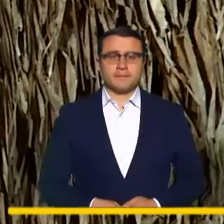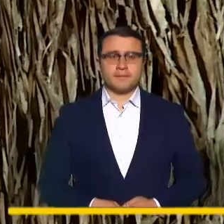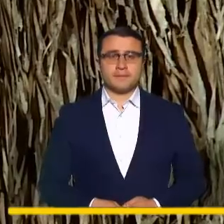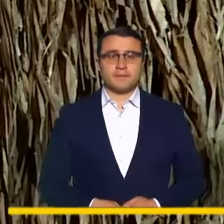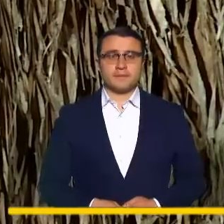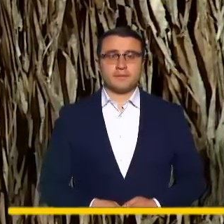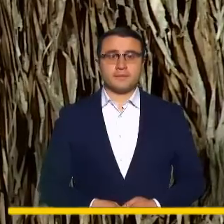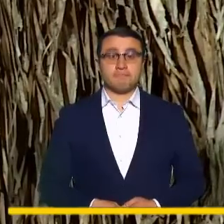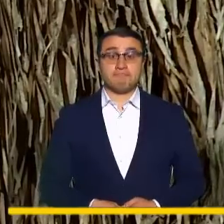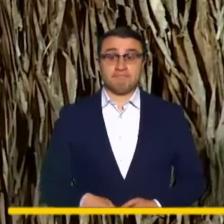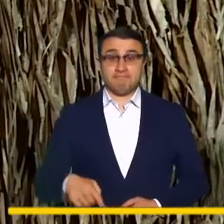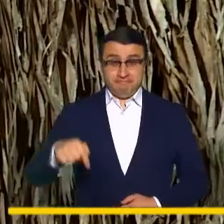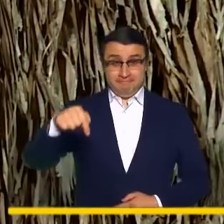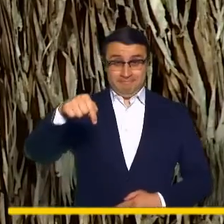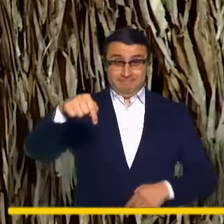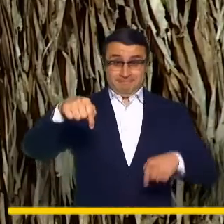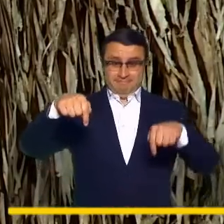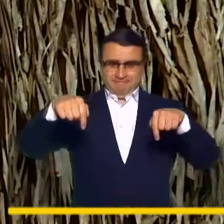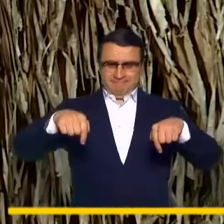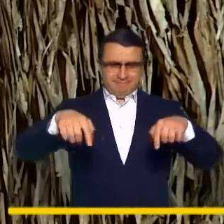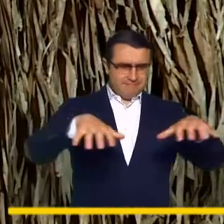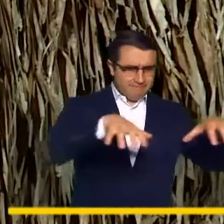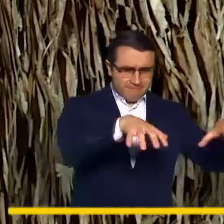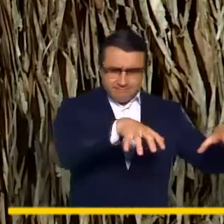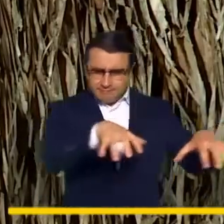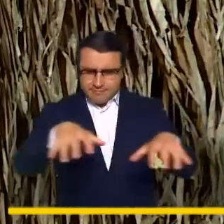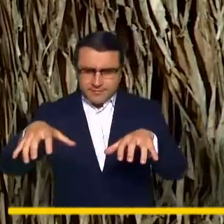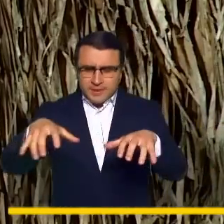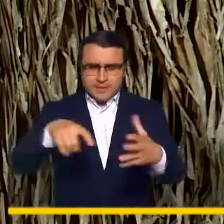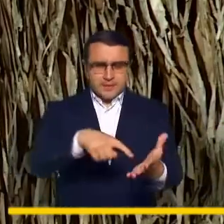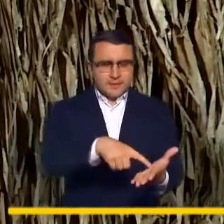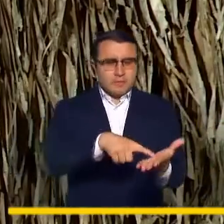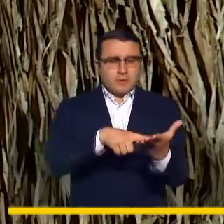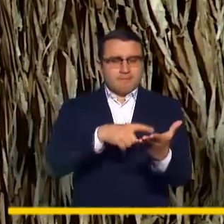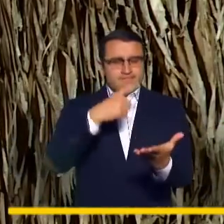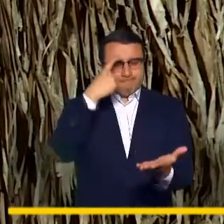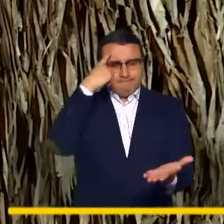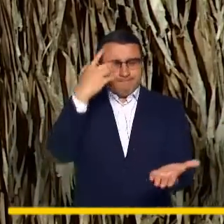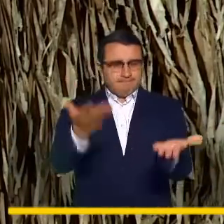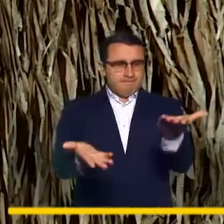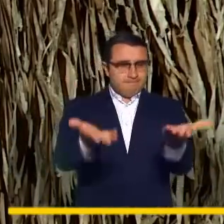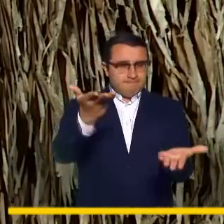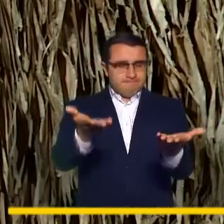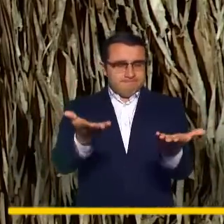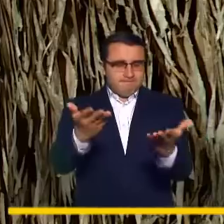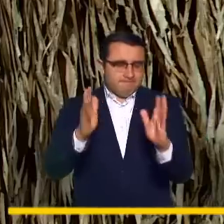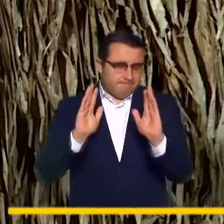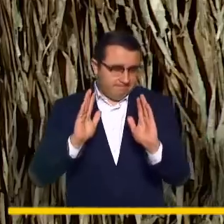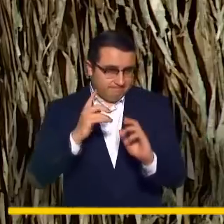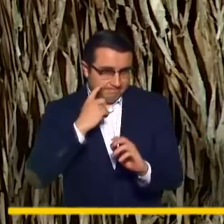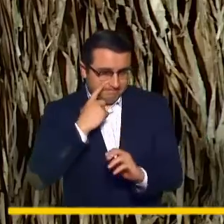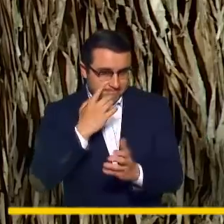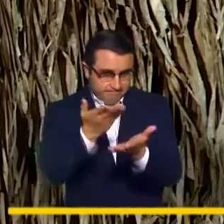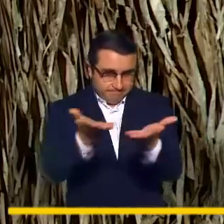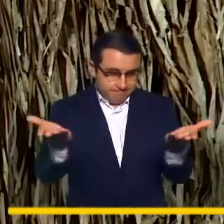Este hecho muestra una paradoja, yo diría, porque el día de